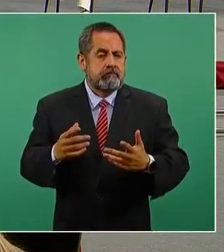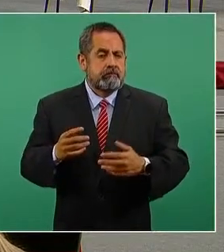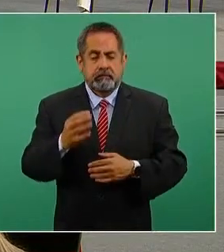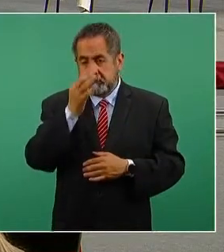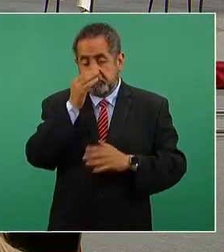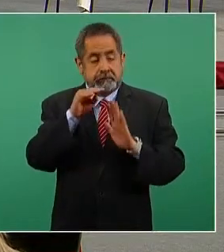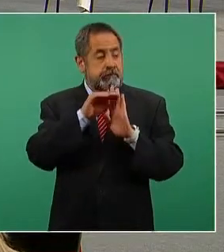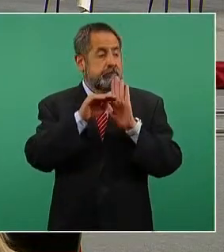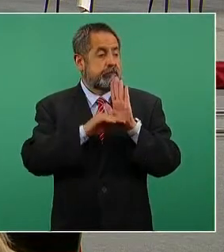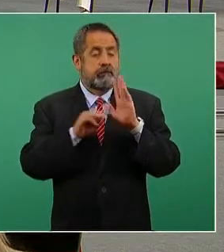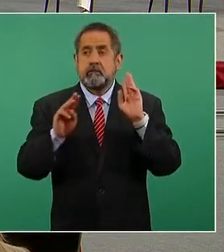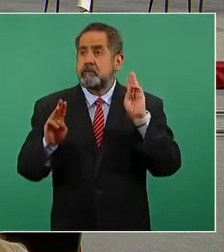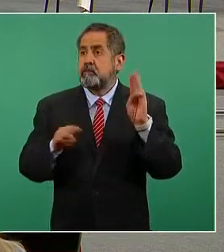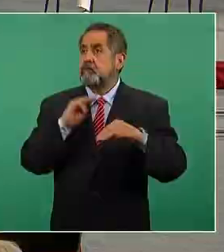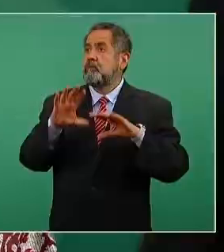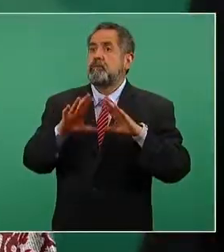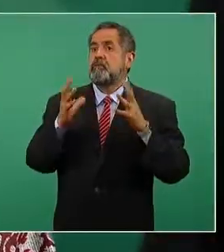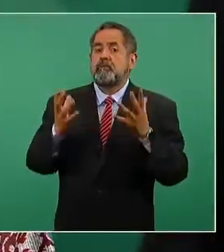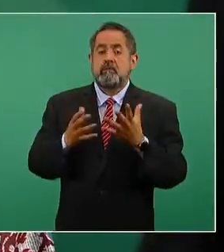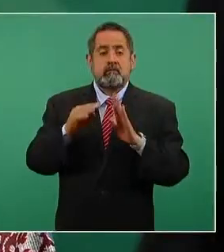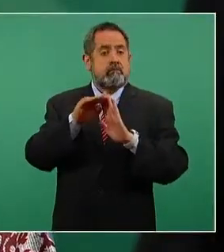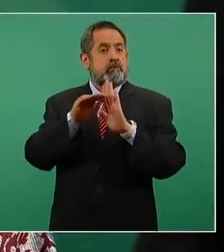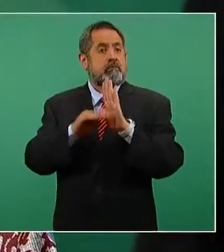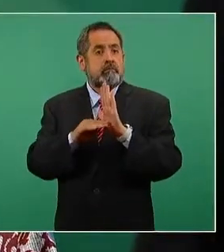una agenda global.